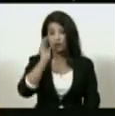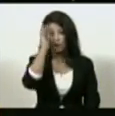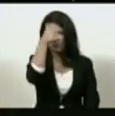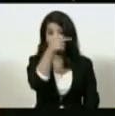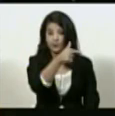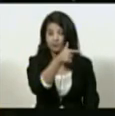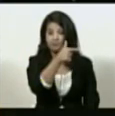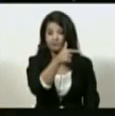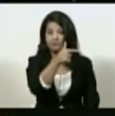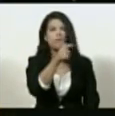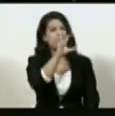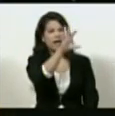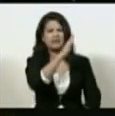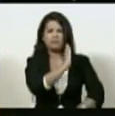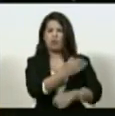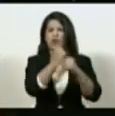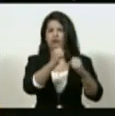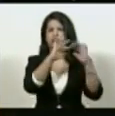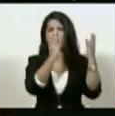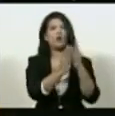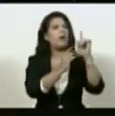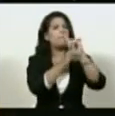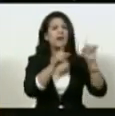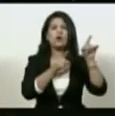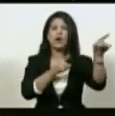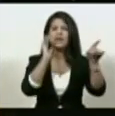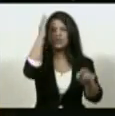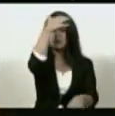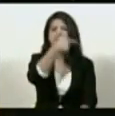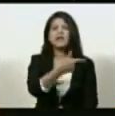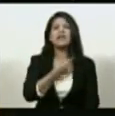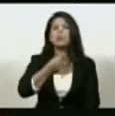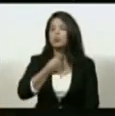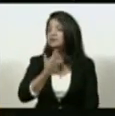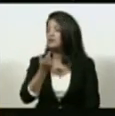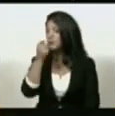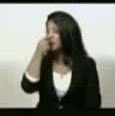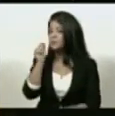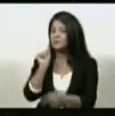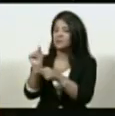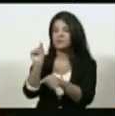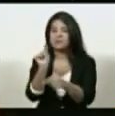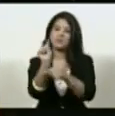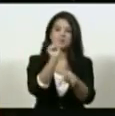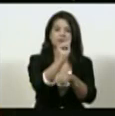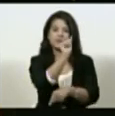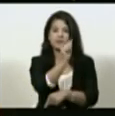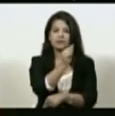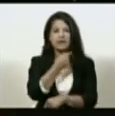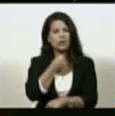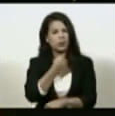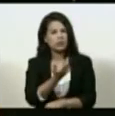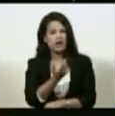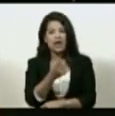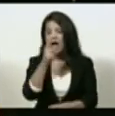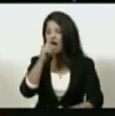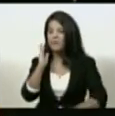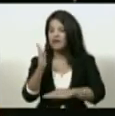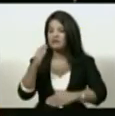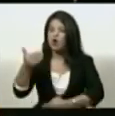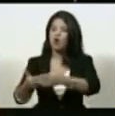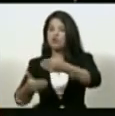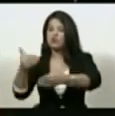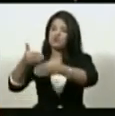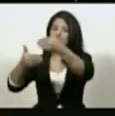que disfruta humillando a sus vecinos, los amenaza con muros, los amenaza con